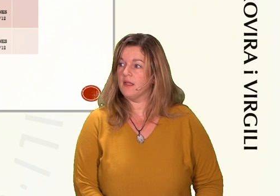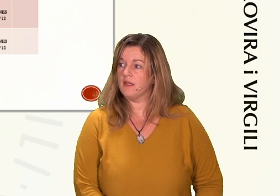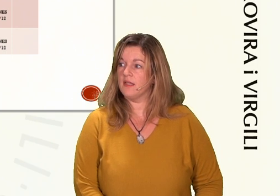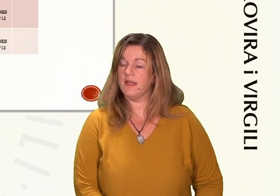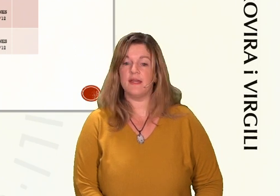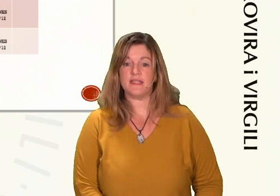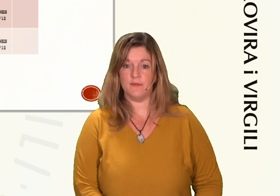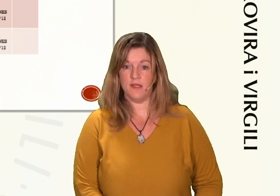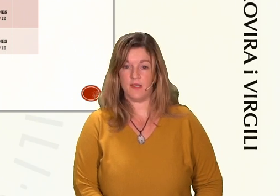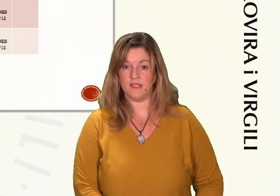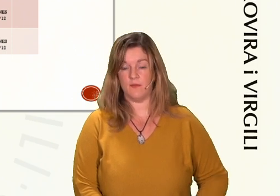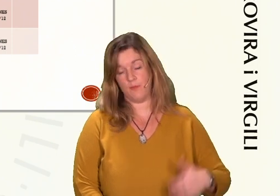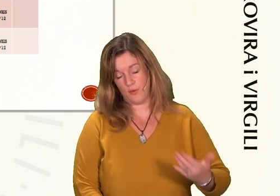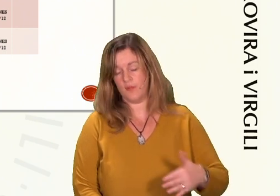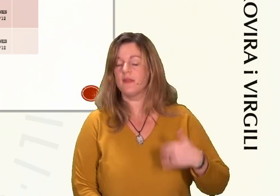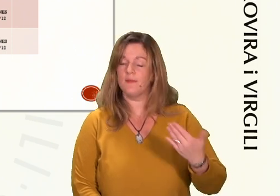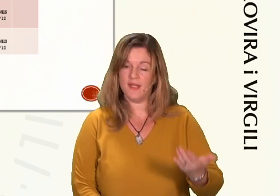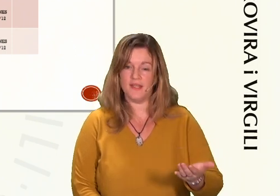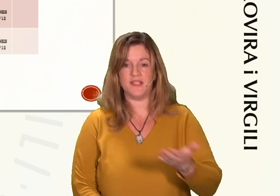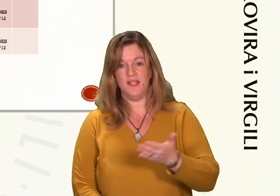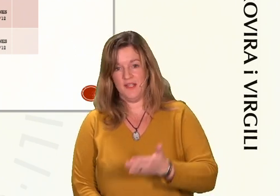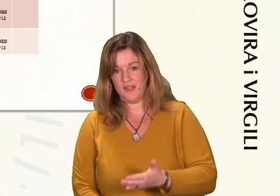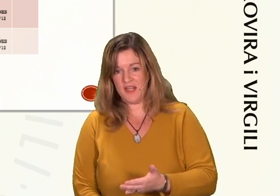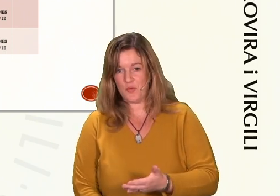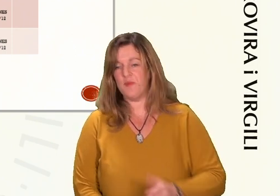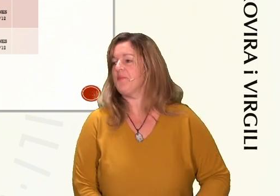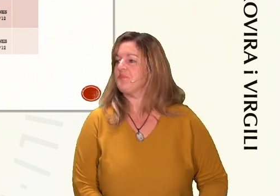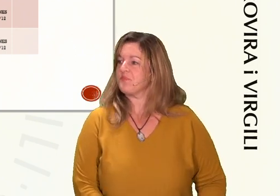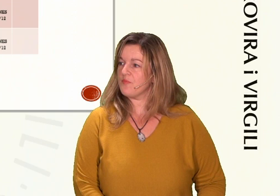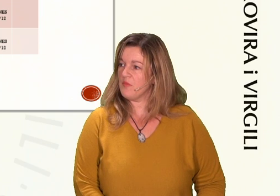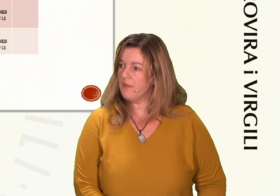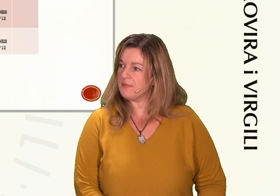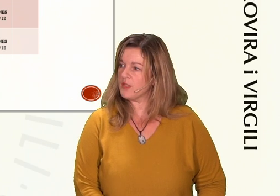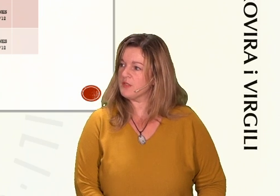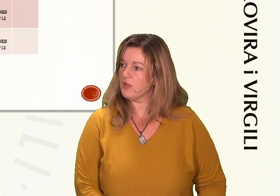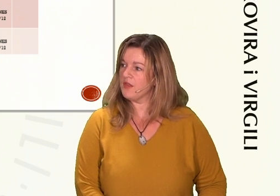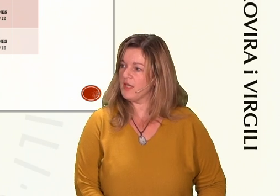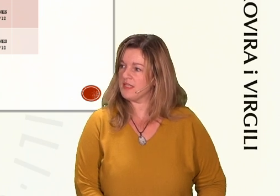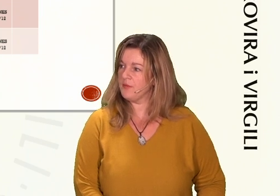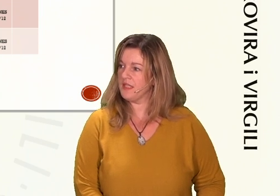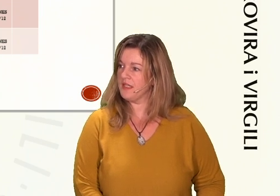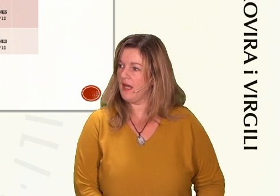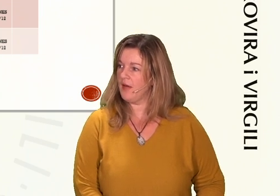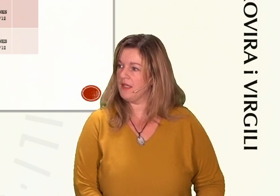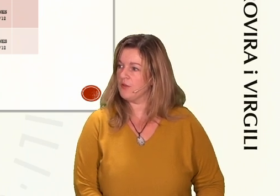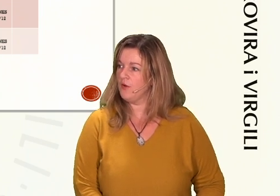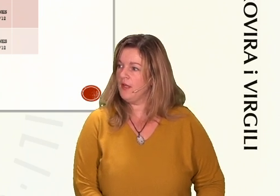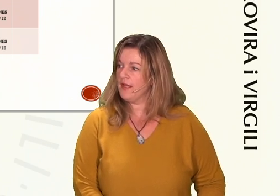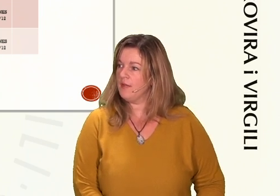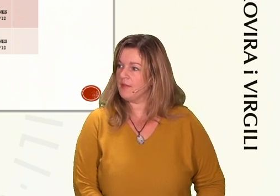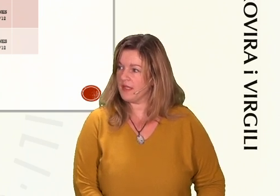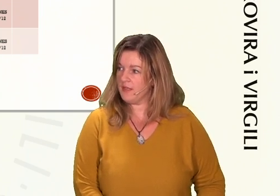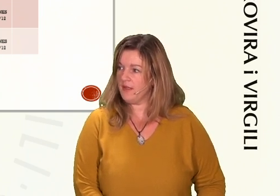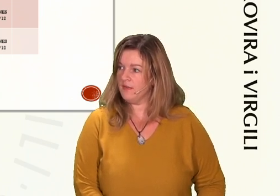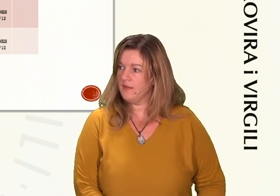partir de este viernes, perdón, del viernes día 9, vais a poder visualizar y vais a tener ya abierto